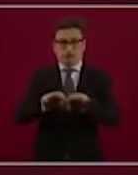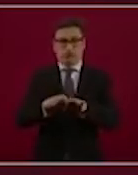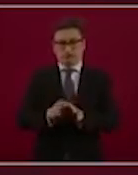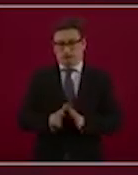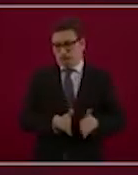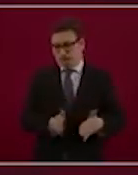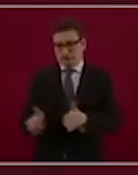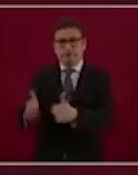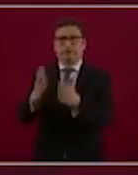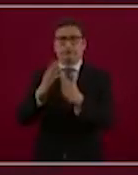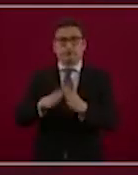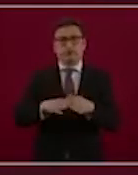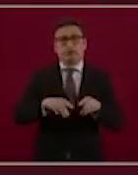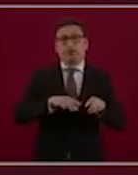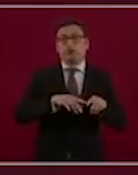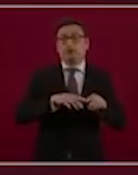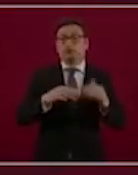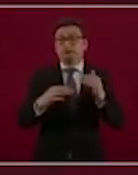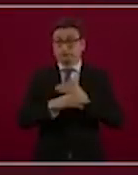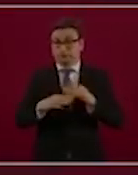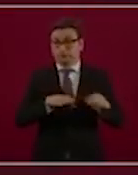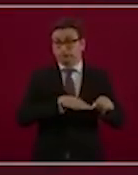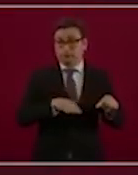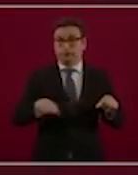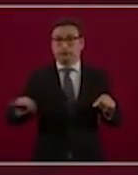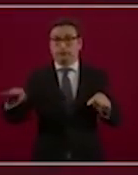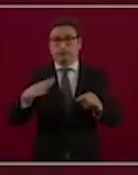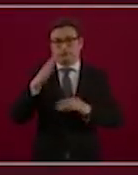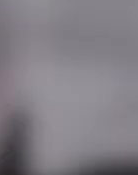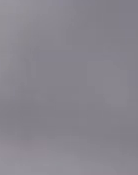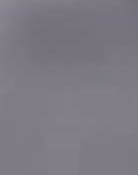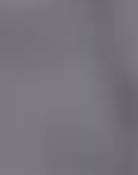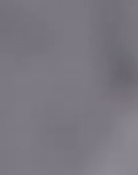que va a atravesar la Sierra Madre.